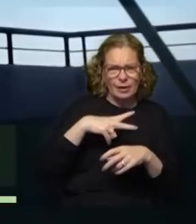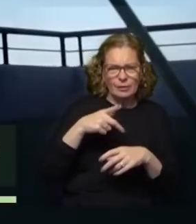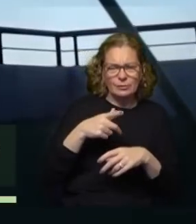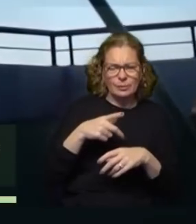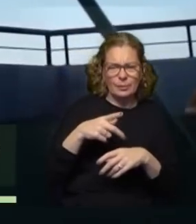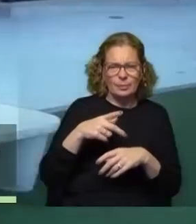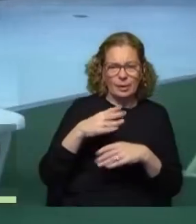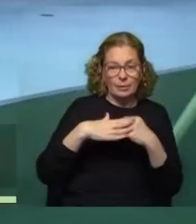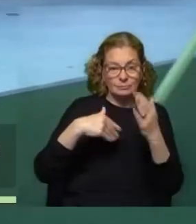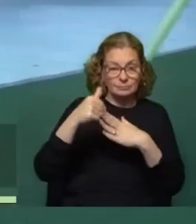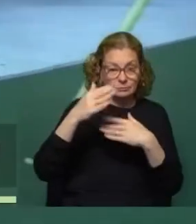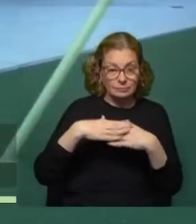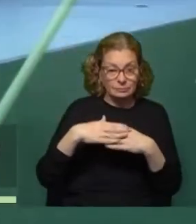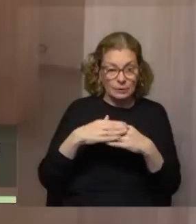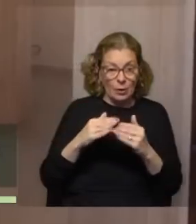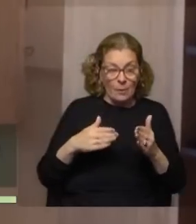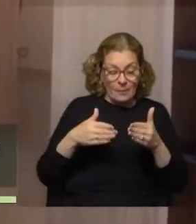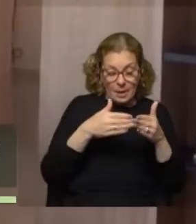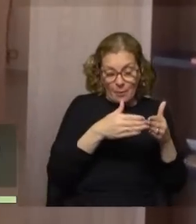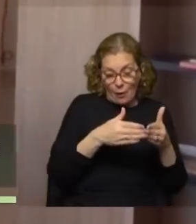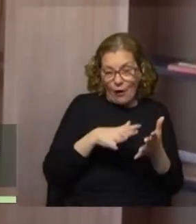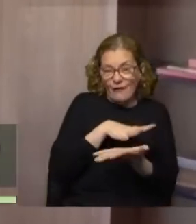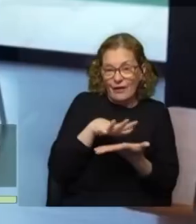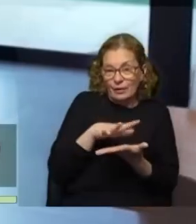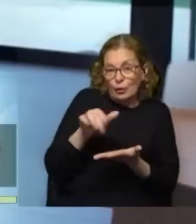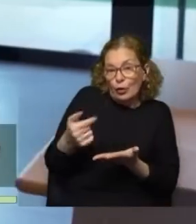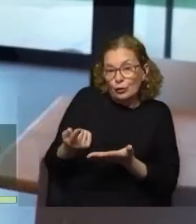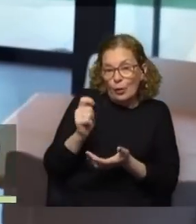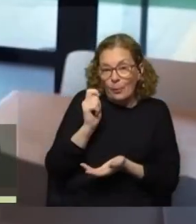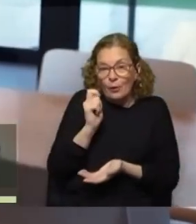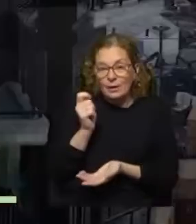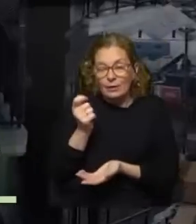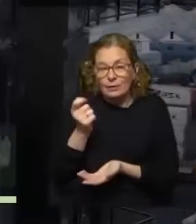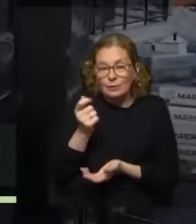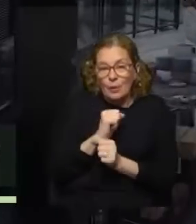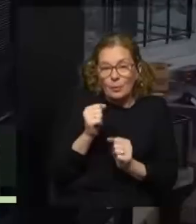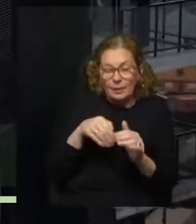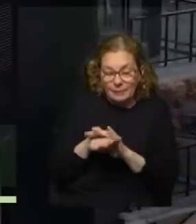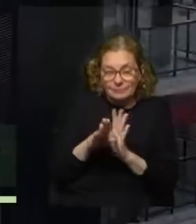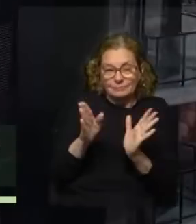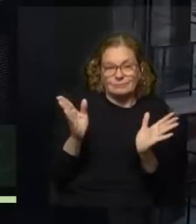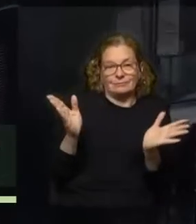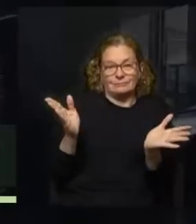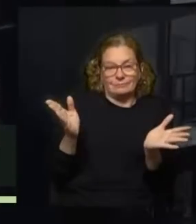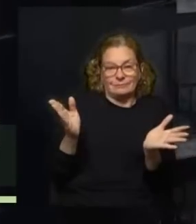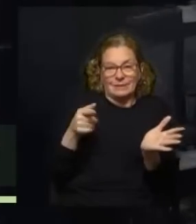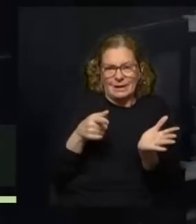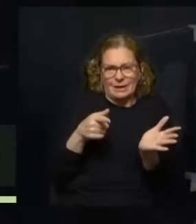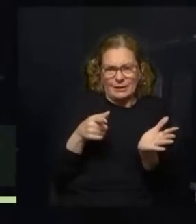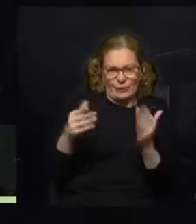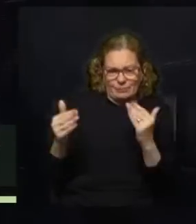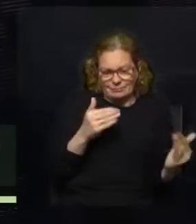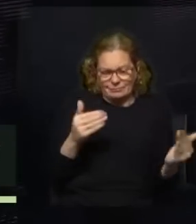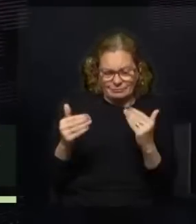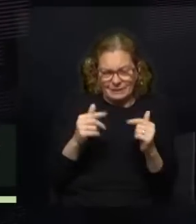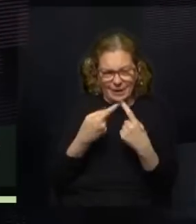el privado construye sus propias ramblas y barrios privados y por otro lado el público no puede captar No esas plusvalías